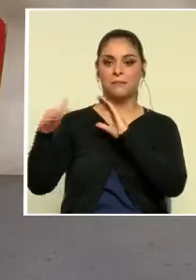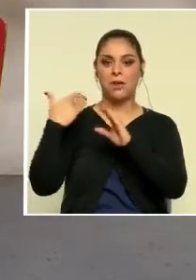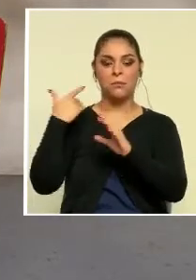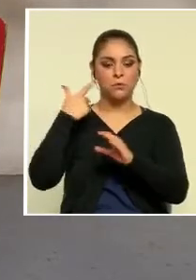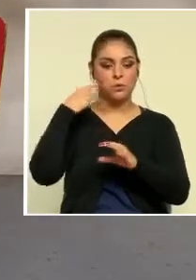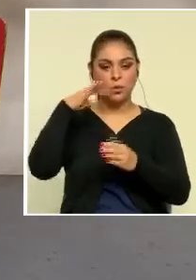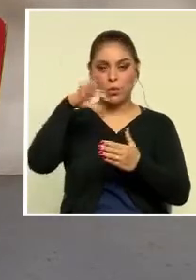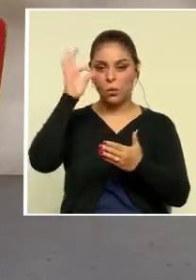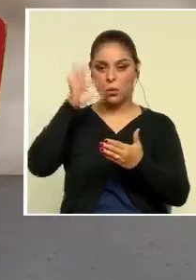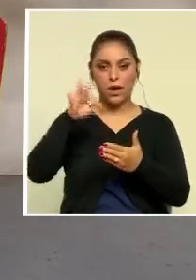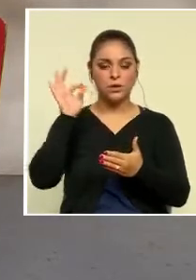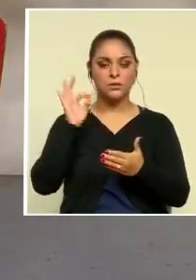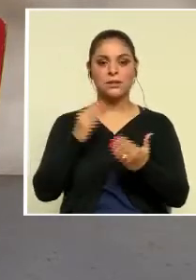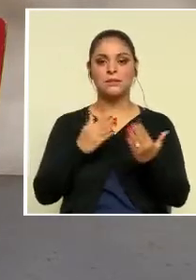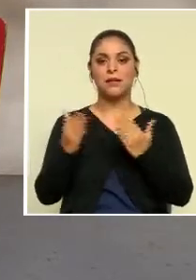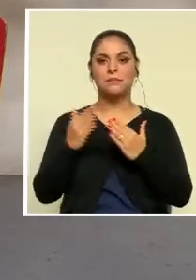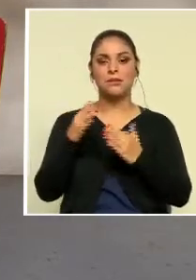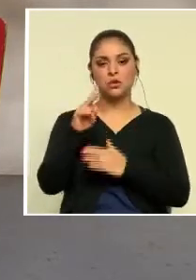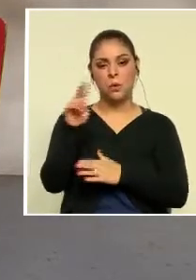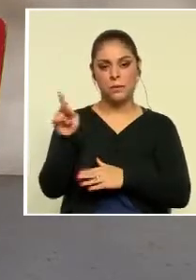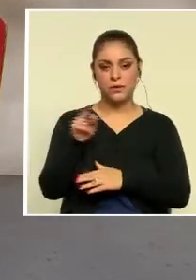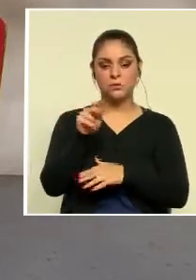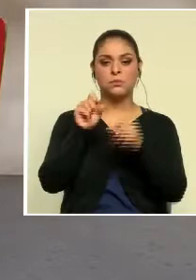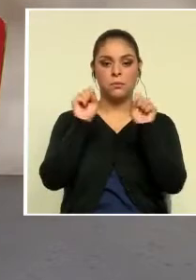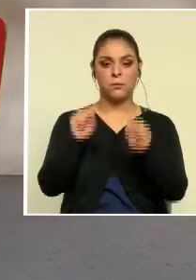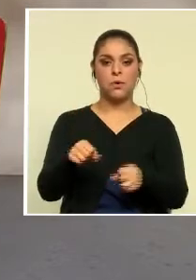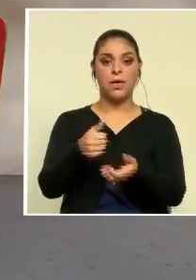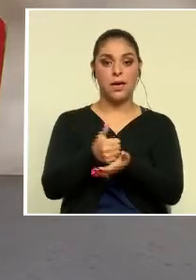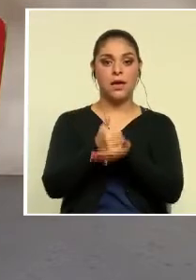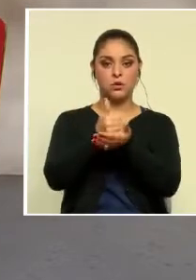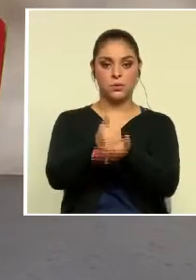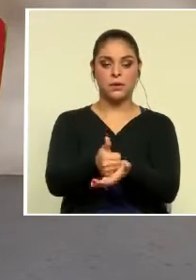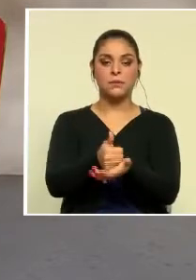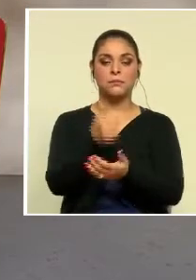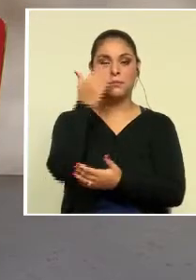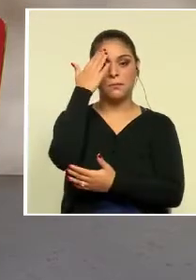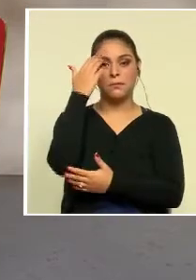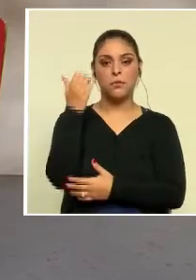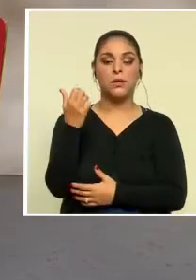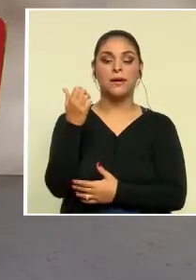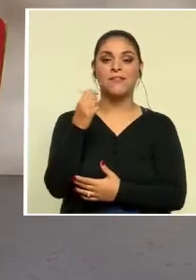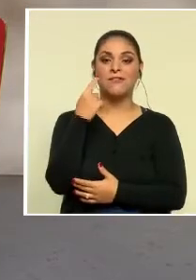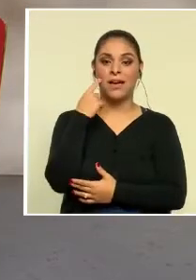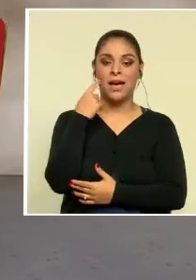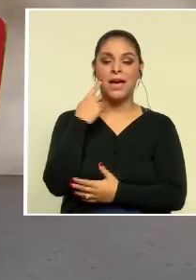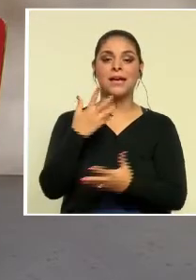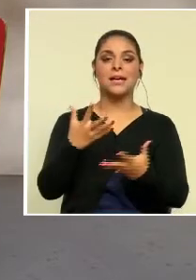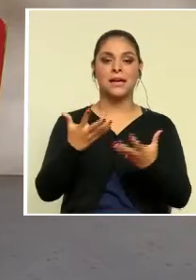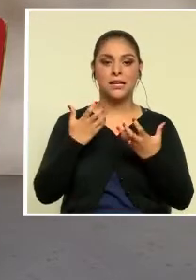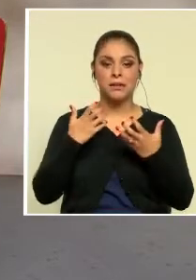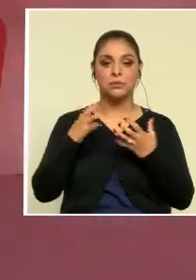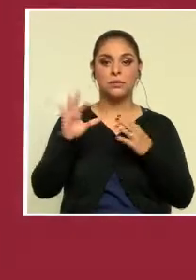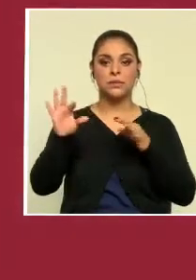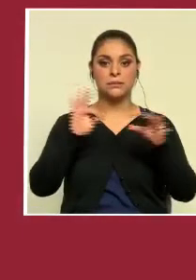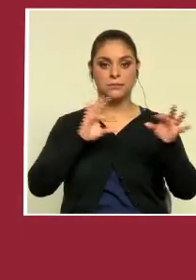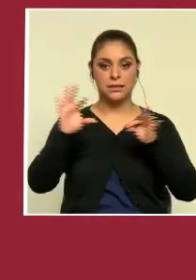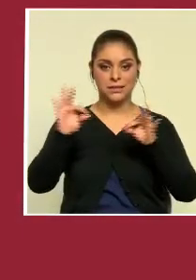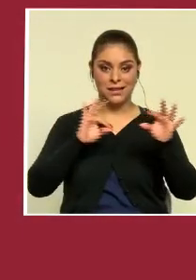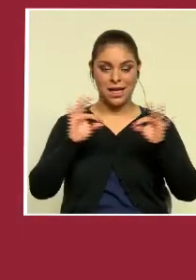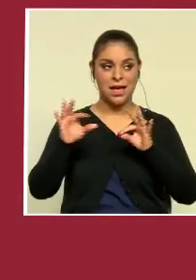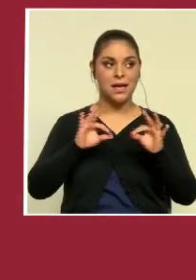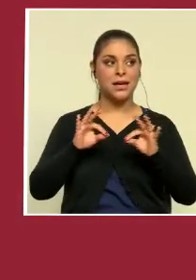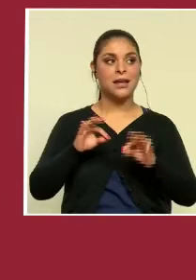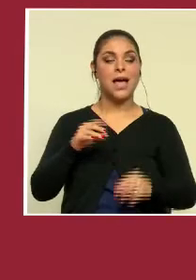pueden izados quizás los compañeros nos puedan ayudar porque niños y niñas queremos invitarlos a